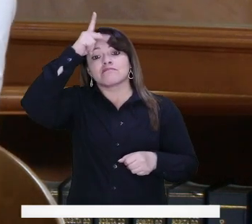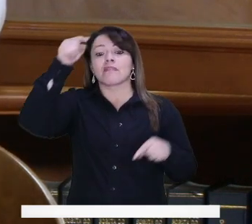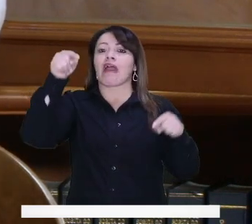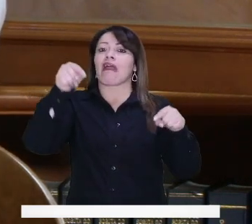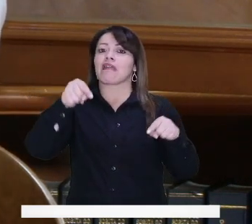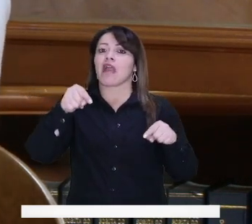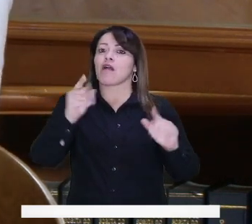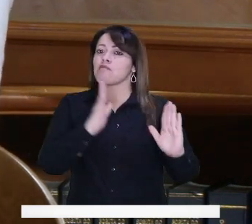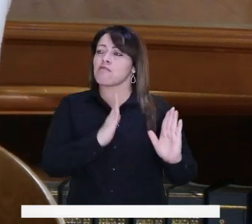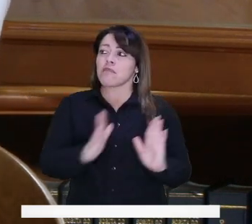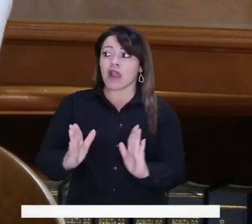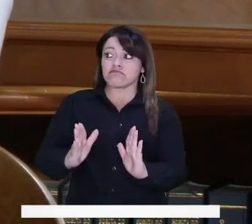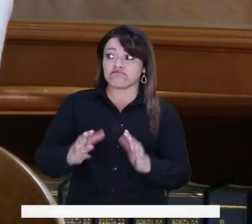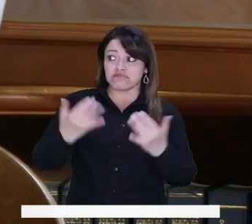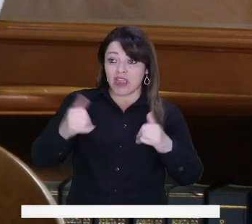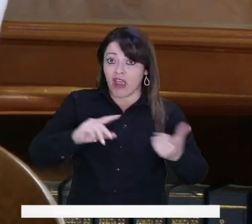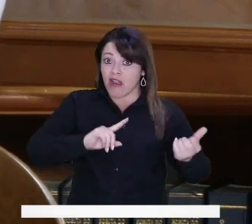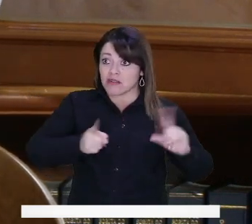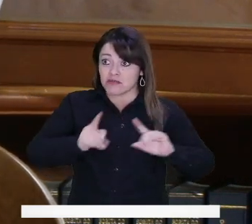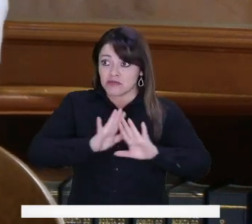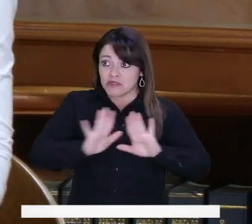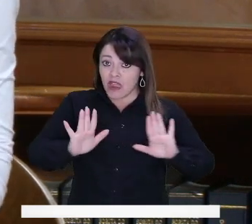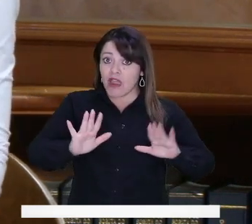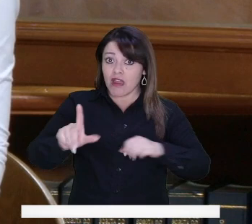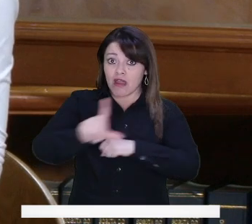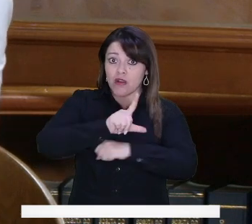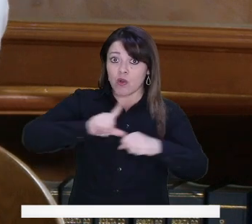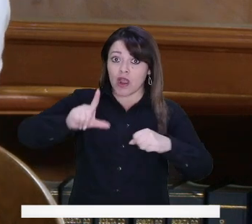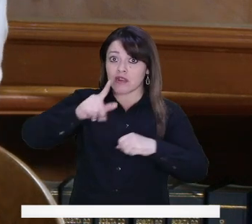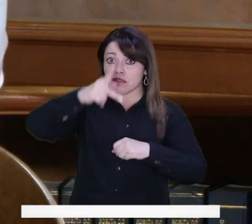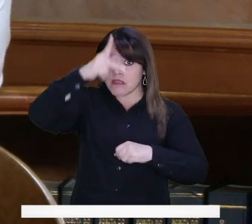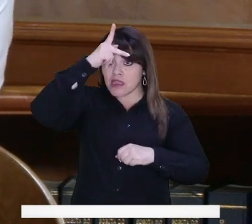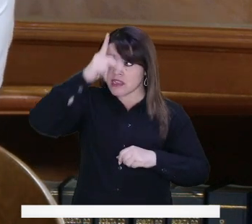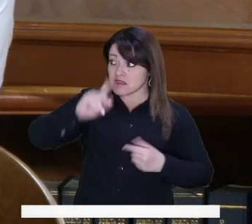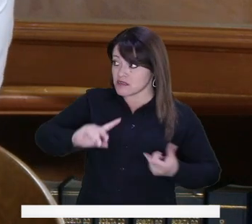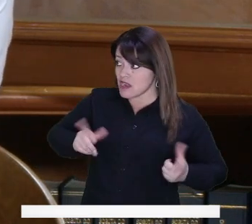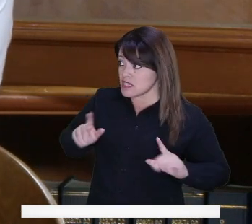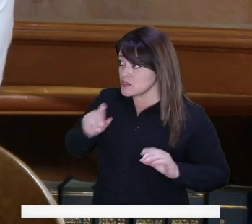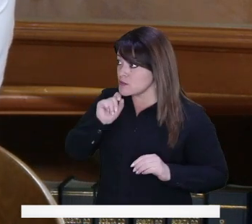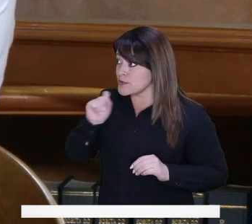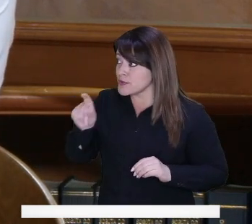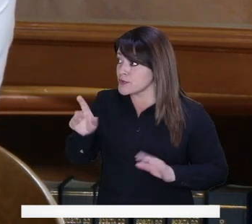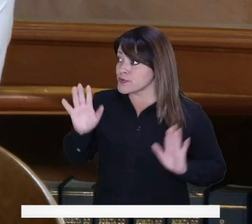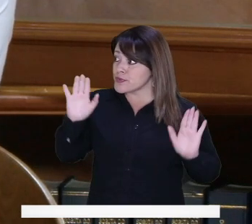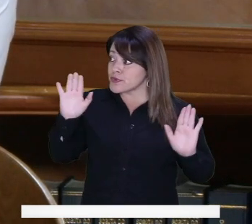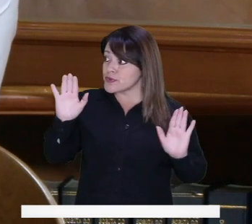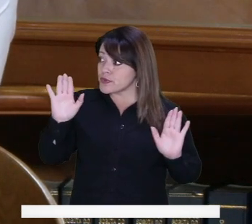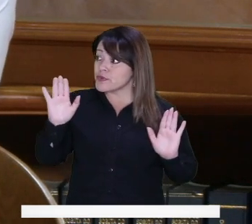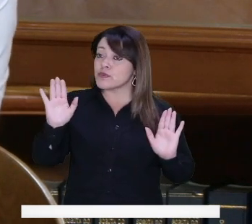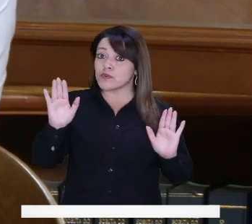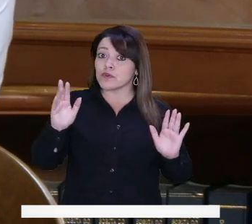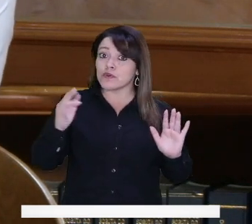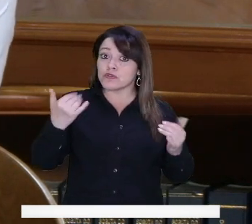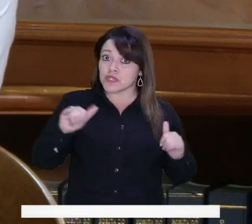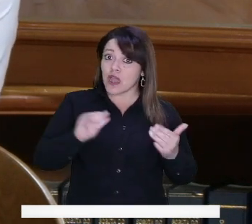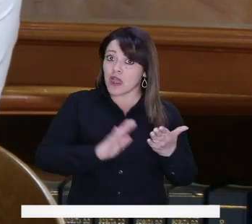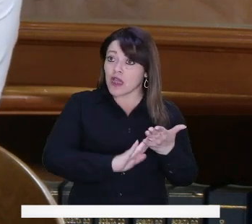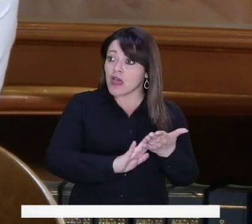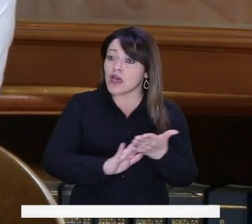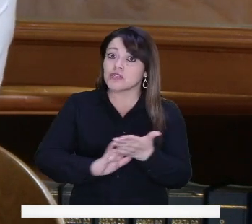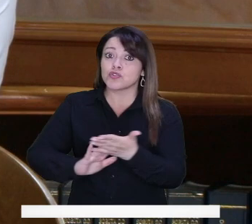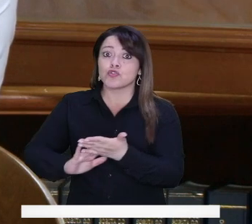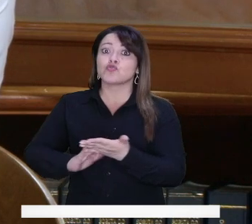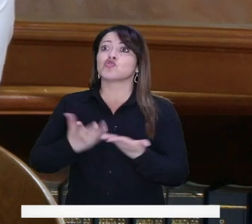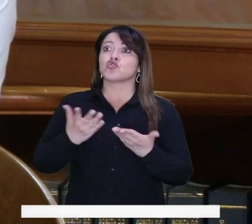una regulación, un plan de acción ya localizado? Ya precisamente para que puedan estas localidades, valga la